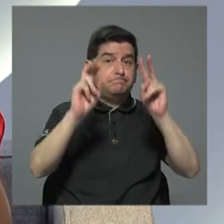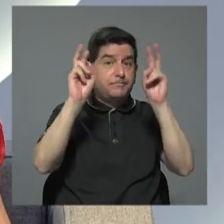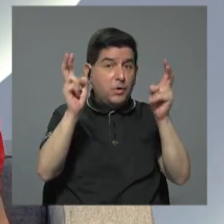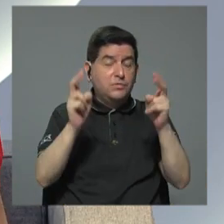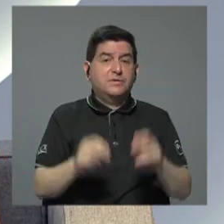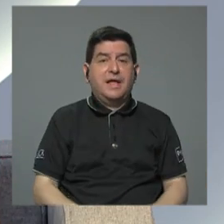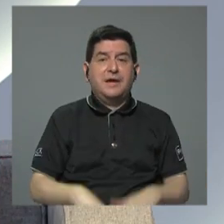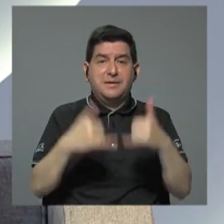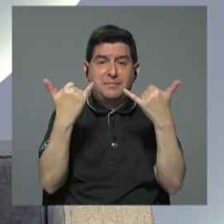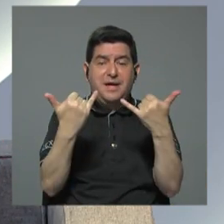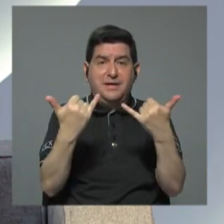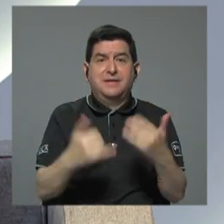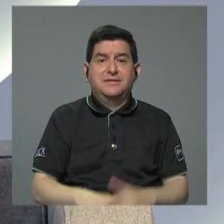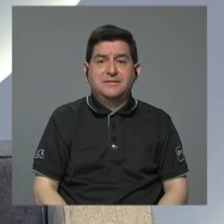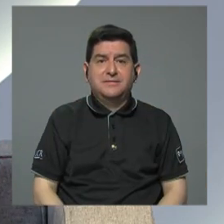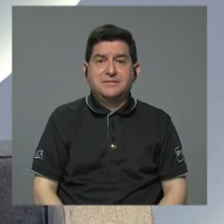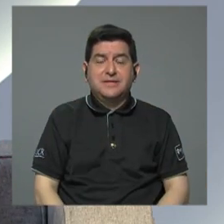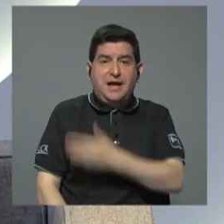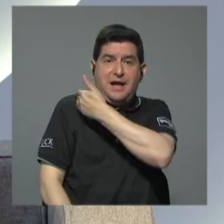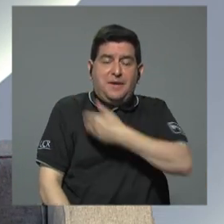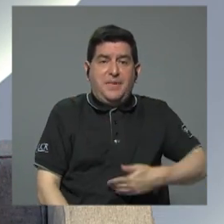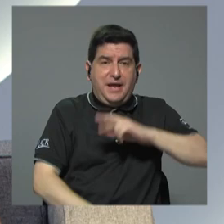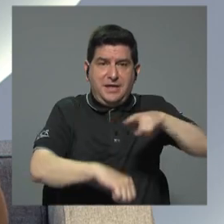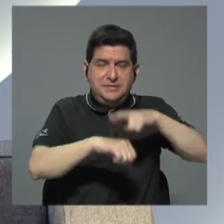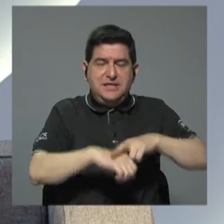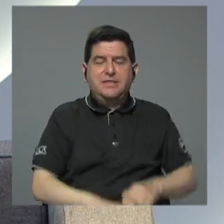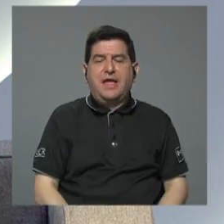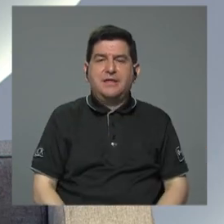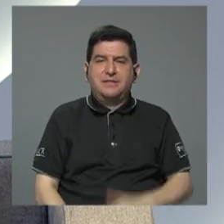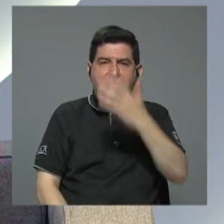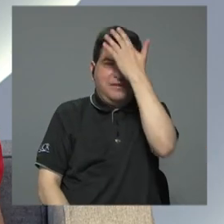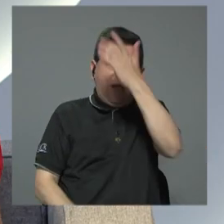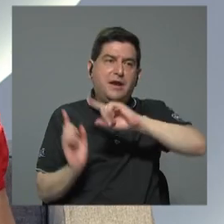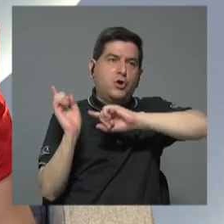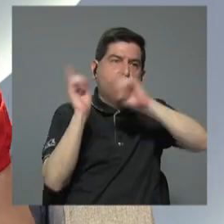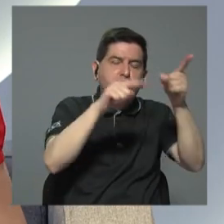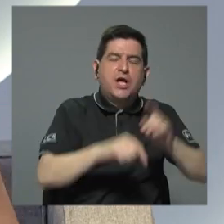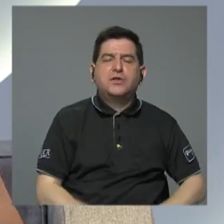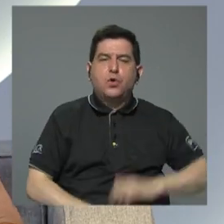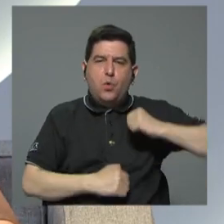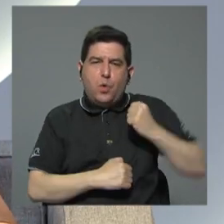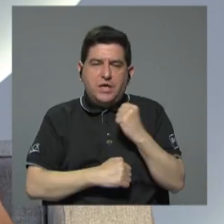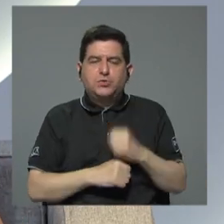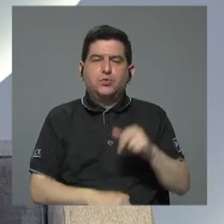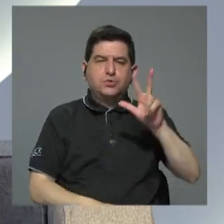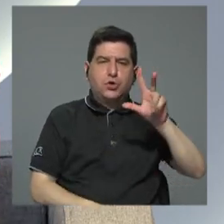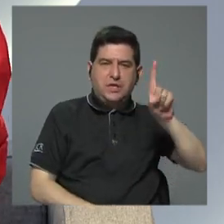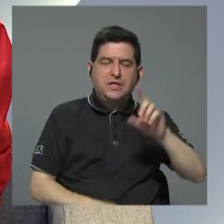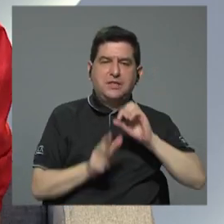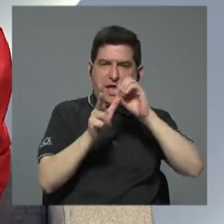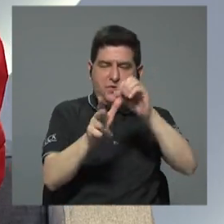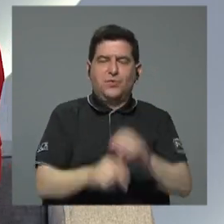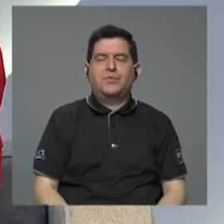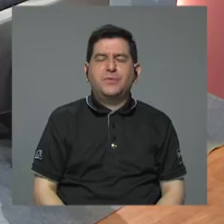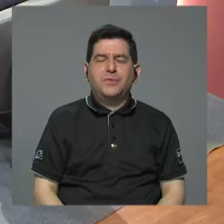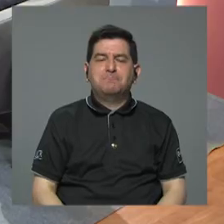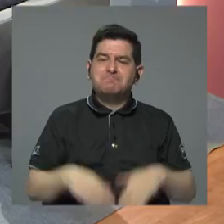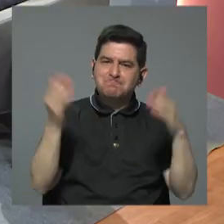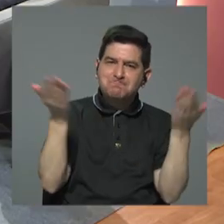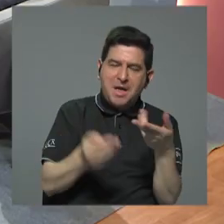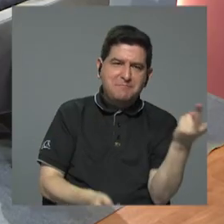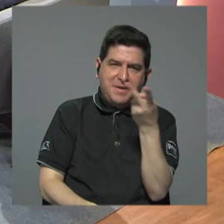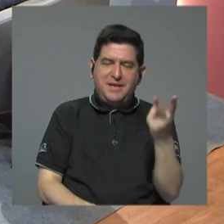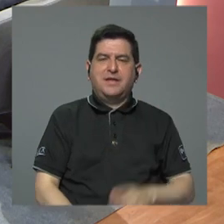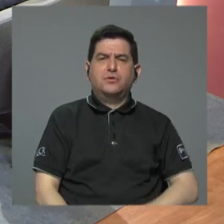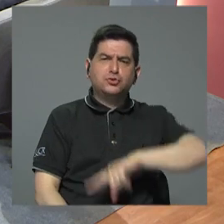estará volando el presidente de la República, Carlos Alvarado, para este 31 de octubre. Gracias a ambos, bienvenidos. La gran pregunta,